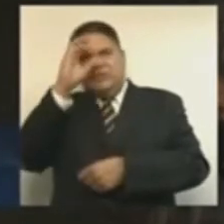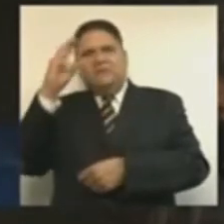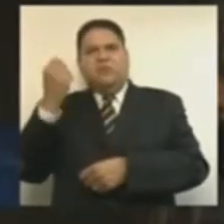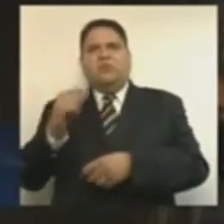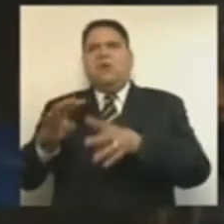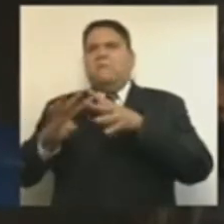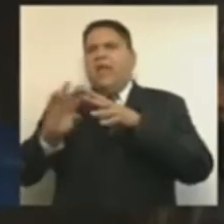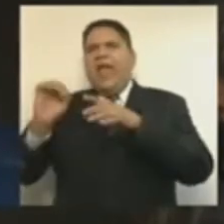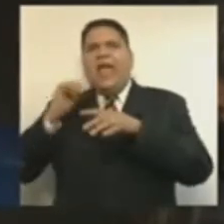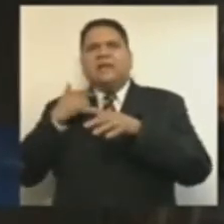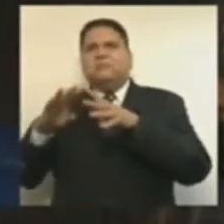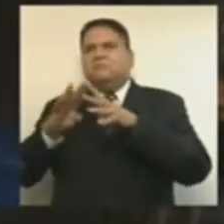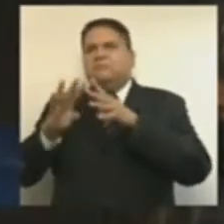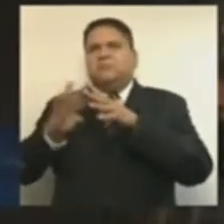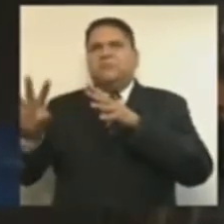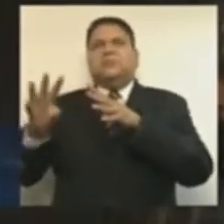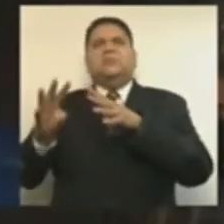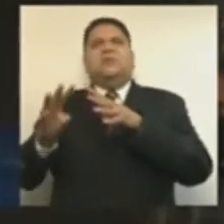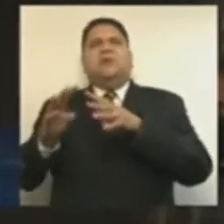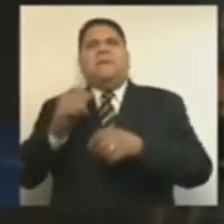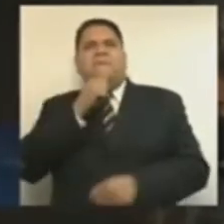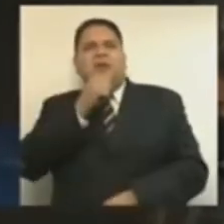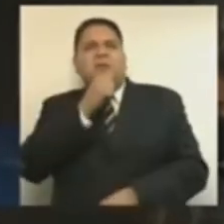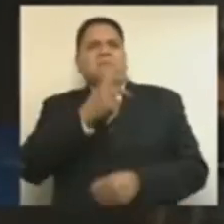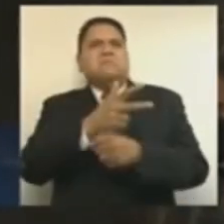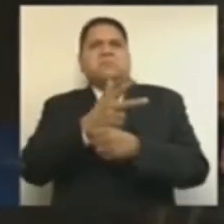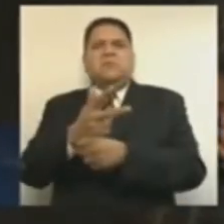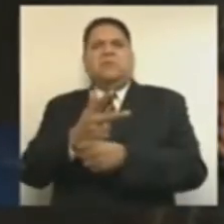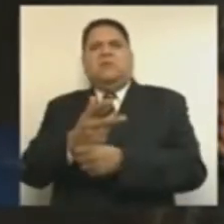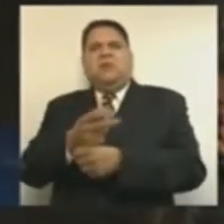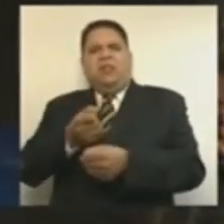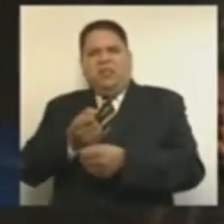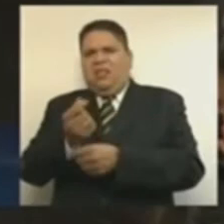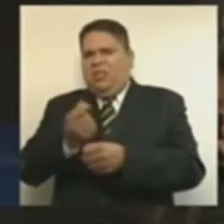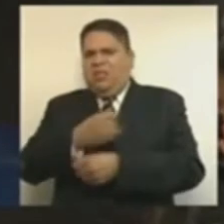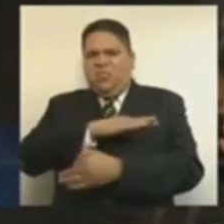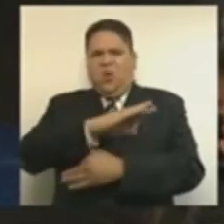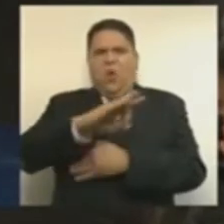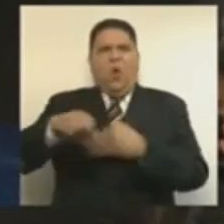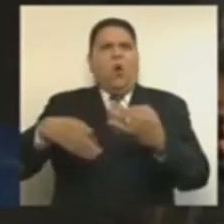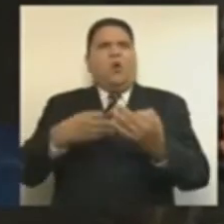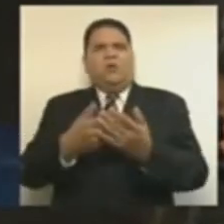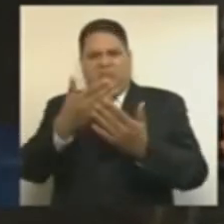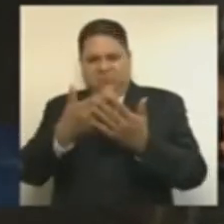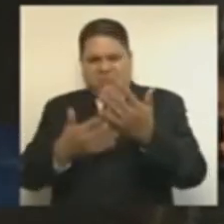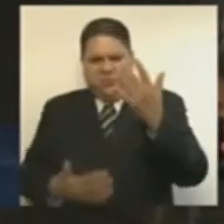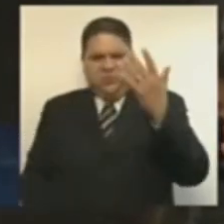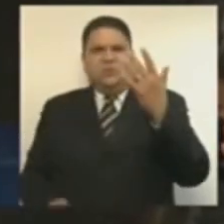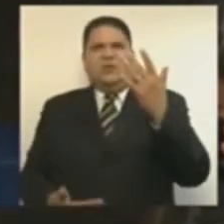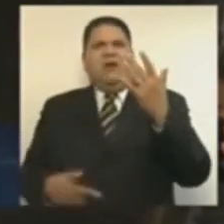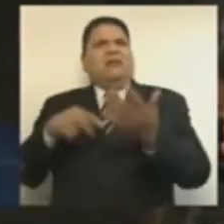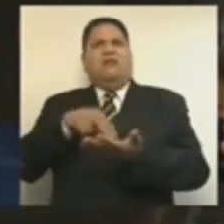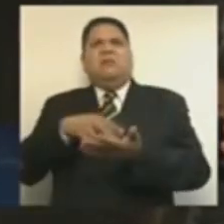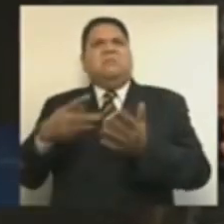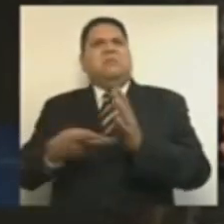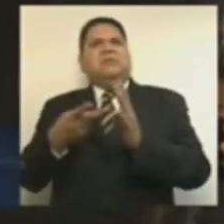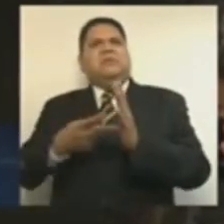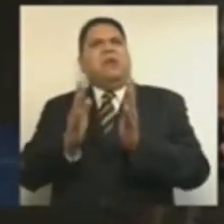en la educación, los periodistas. Ya se ha dicho aquí de todo, casi lo que se tiene que hablar.